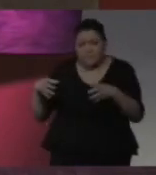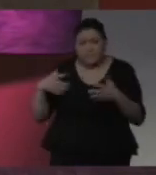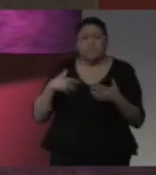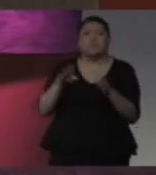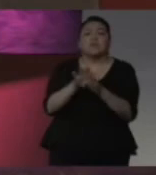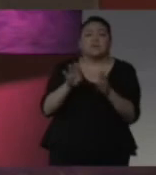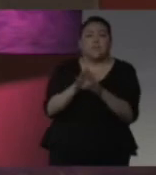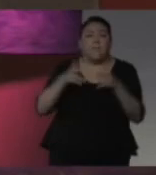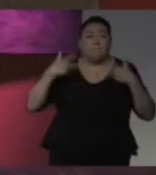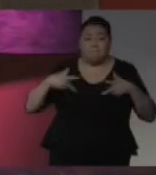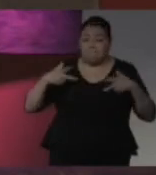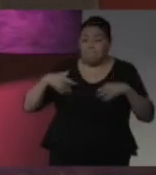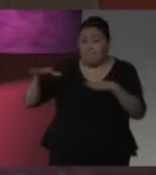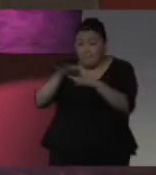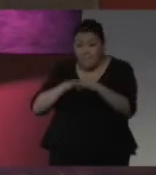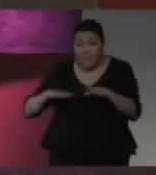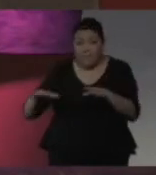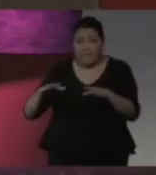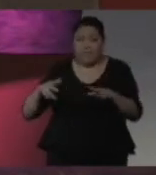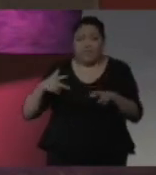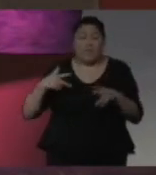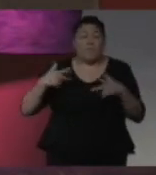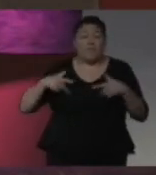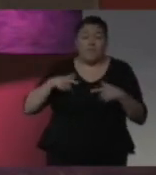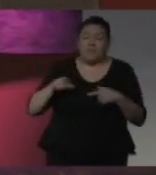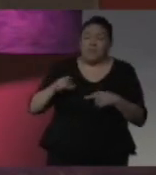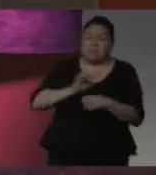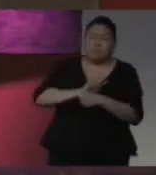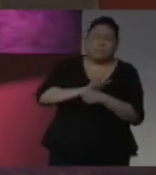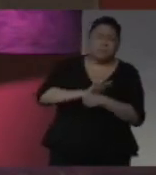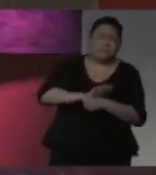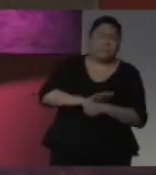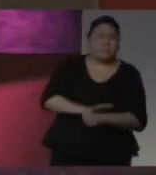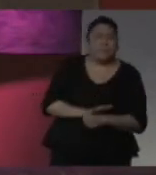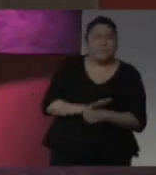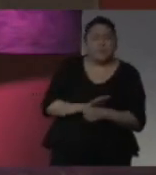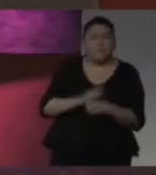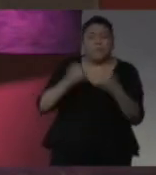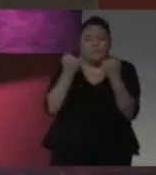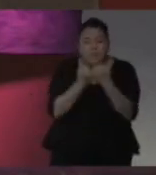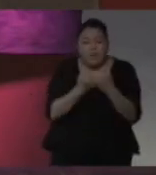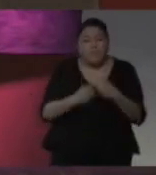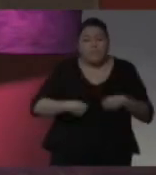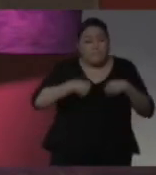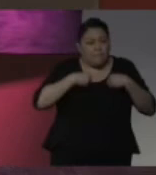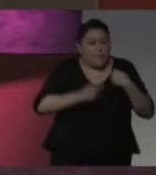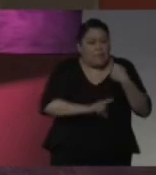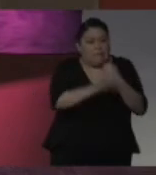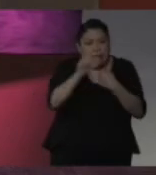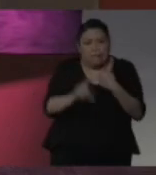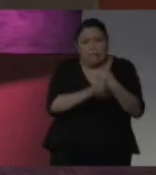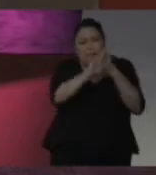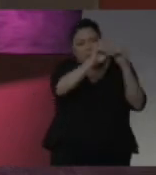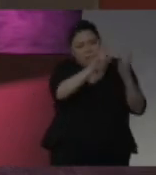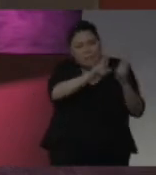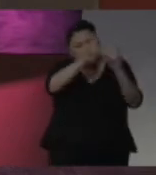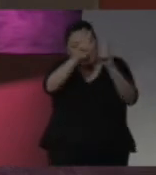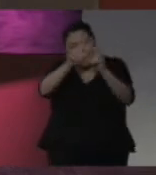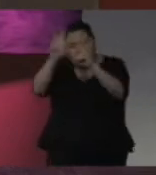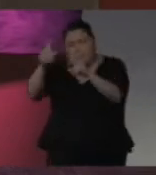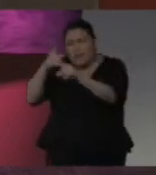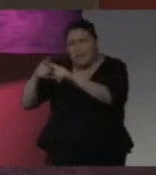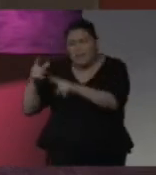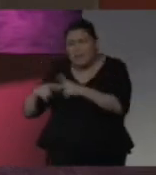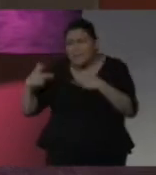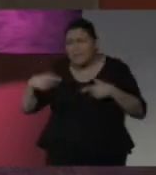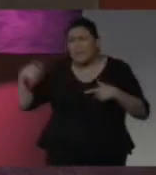solamente tenemos que mirar la opresión de género, sino también las distintas opresiones, y que por eso las mesas fueron armadas de esta manera.